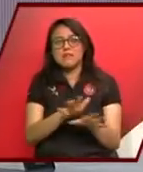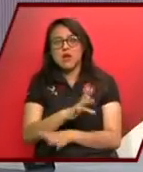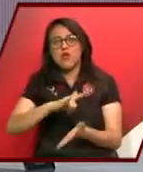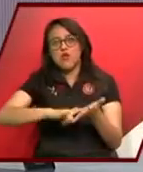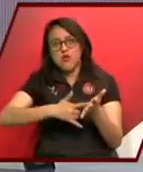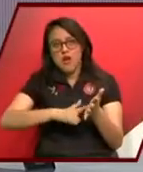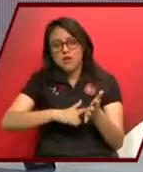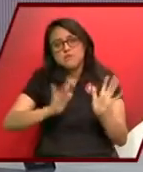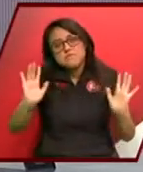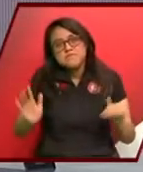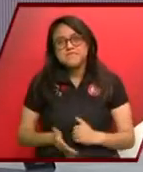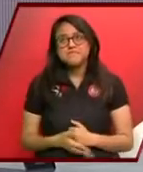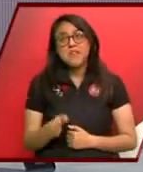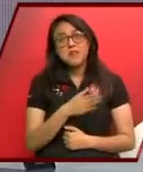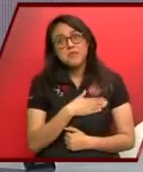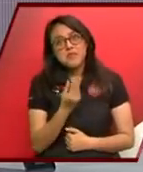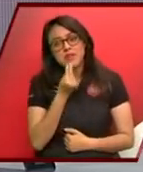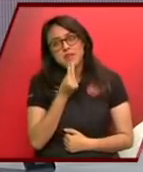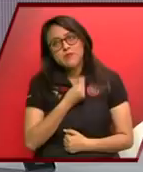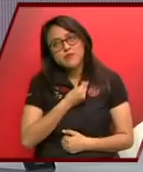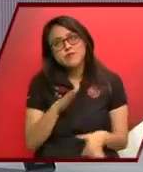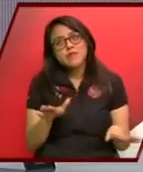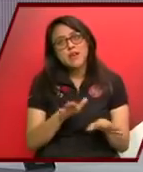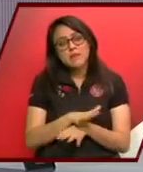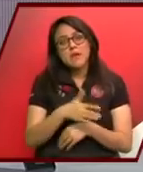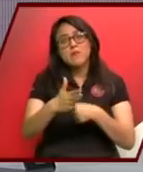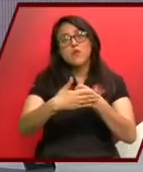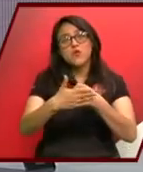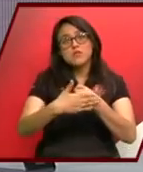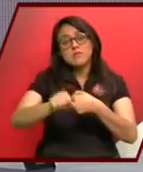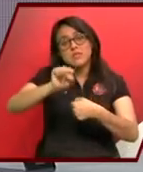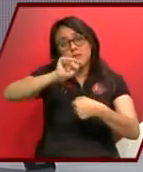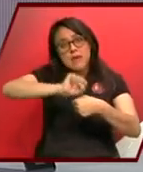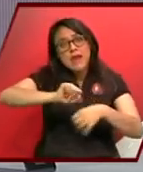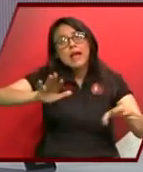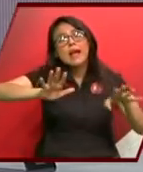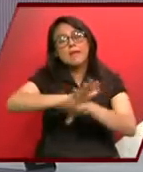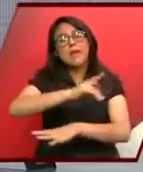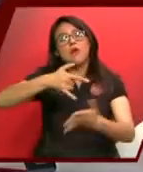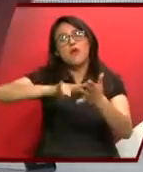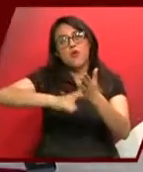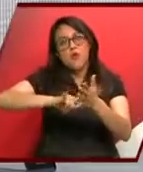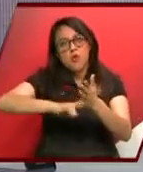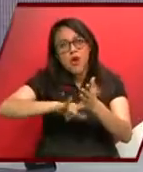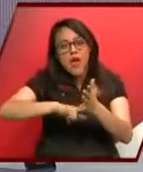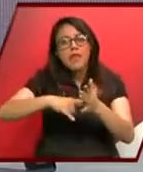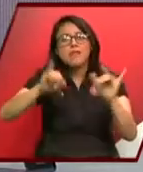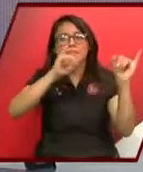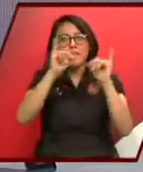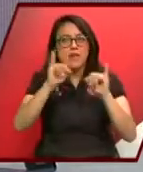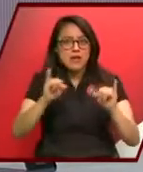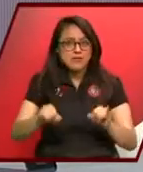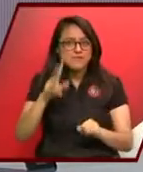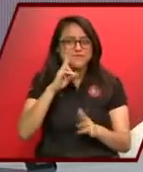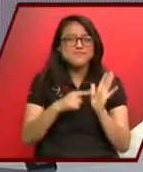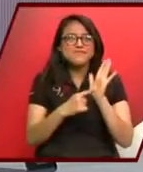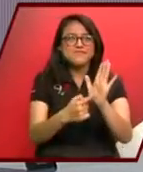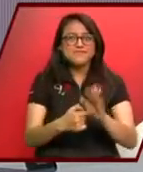Pero bueno. Pues ahí estamos ya con ello. Cambio de horario la próxima. Mariana Parga platica sobre esto, el horario de invierno.